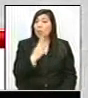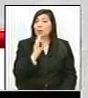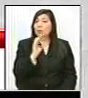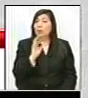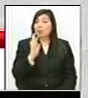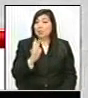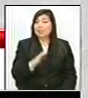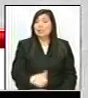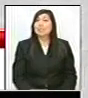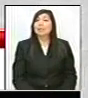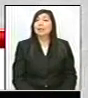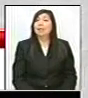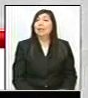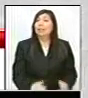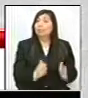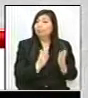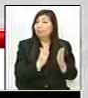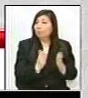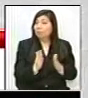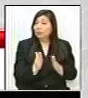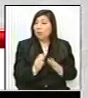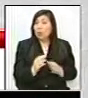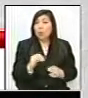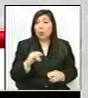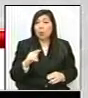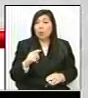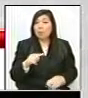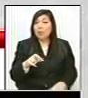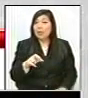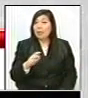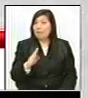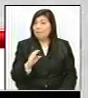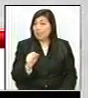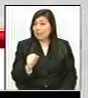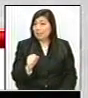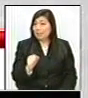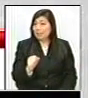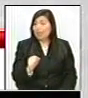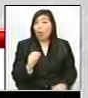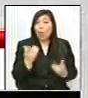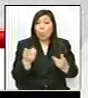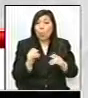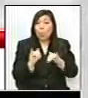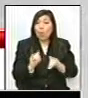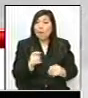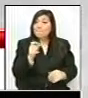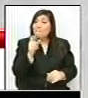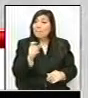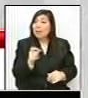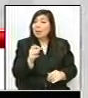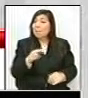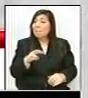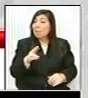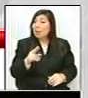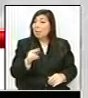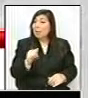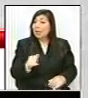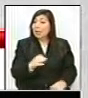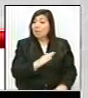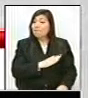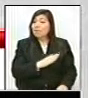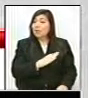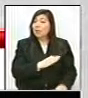4.5, determinar si Julio Gutiérrez Peve participó en el nombramiento de la persona Armando Mamani Hinojosa como